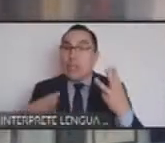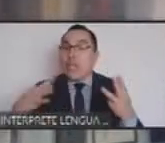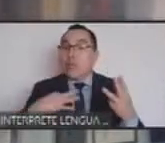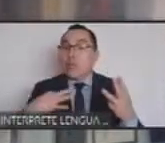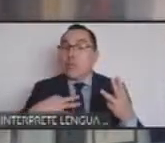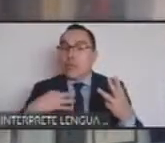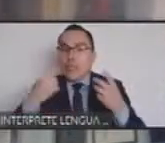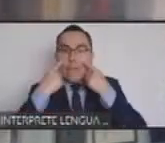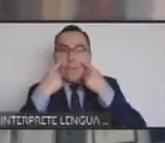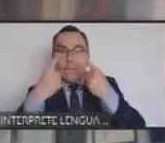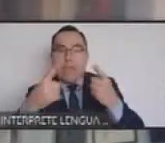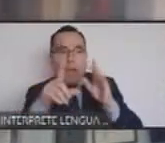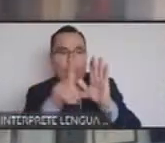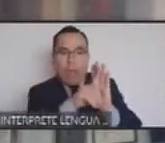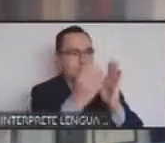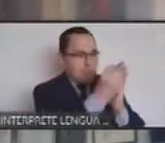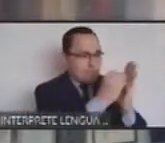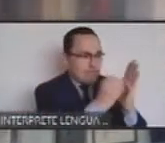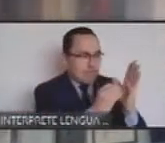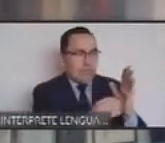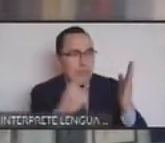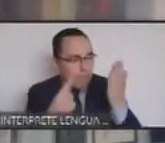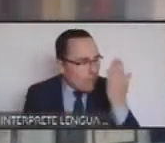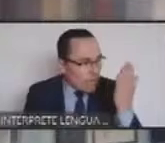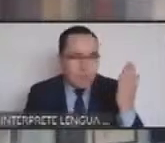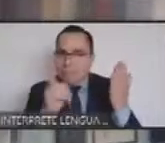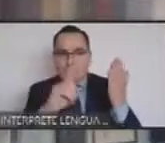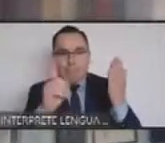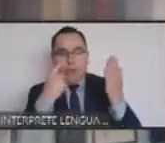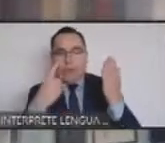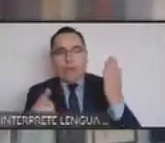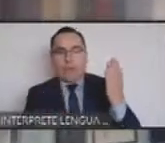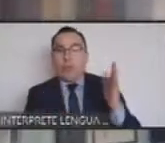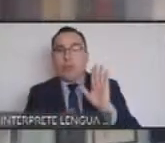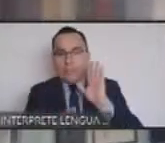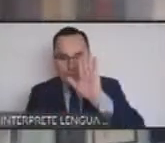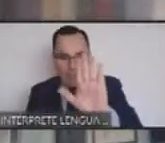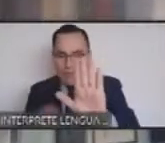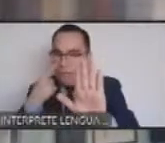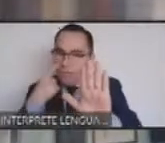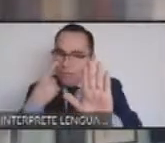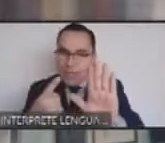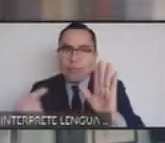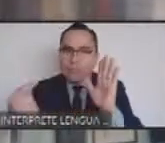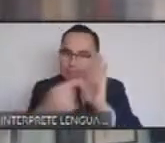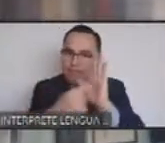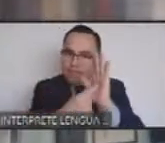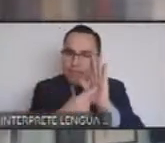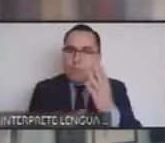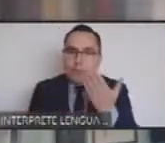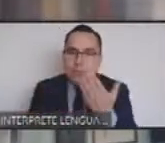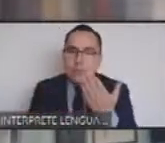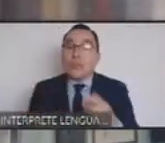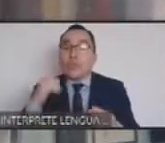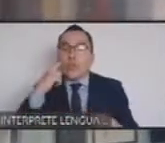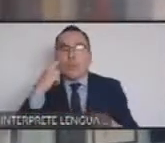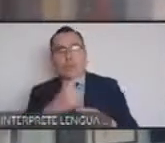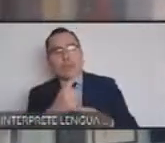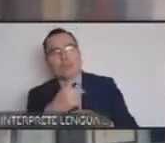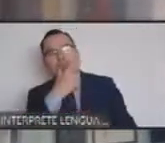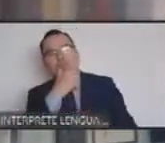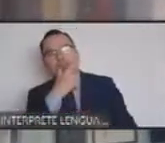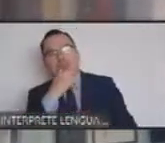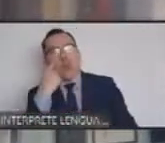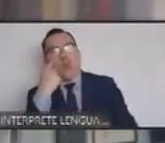viendo lo que se legisla. La ciudadanía quiere ver para creer, sobre todo cuando desconfía en sus instituciones. Y por lo tanto, su percepción va a cambiar en